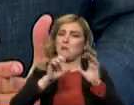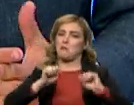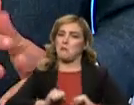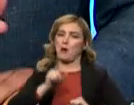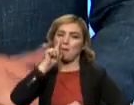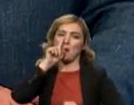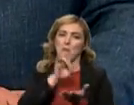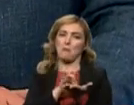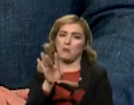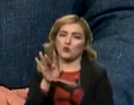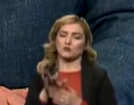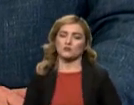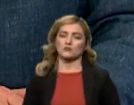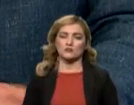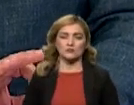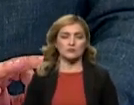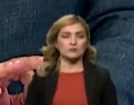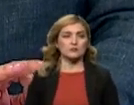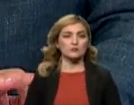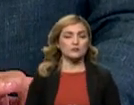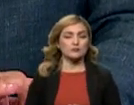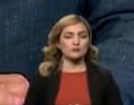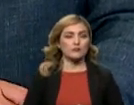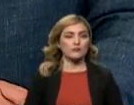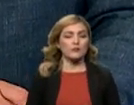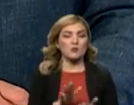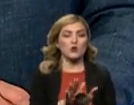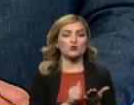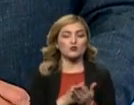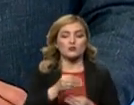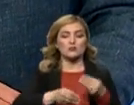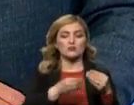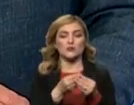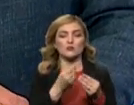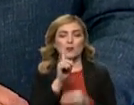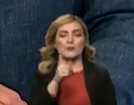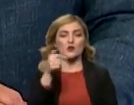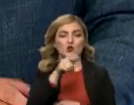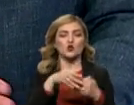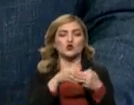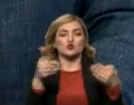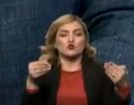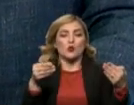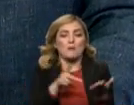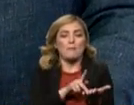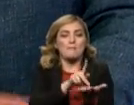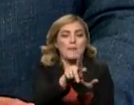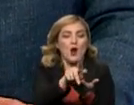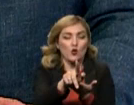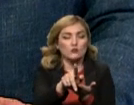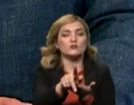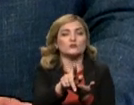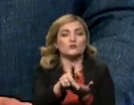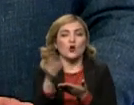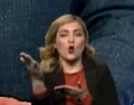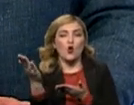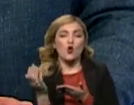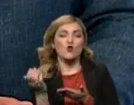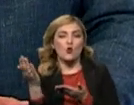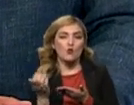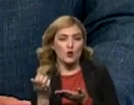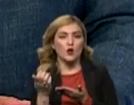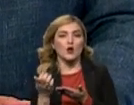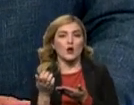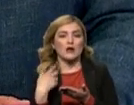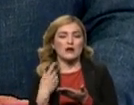salida masiva de personal en la función judicial. El proyecto supone la inversión de varios millones de dólares entre pago de jubilaciones, supresión